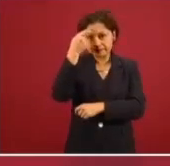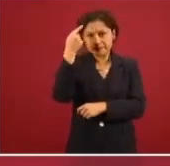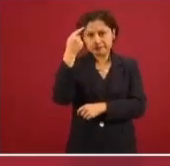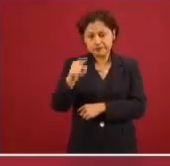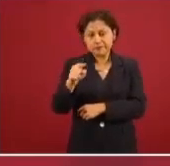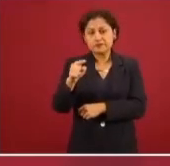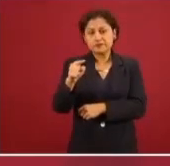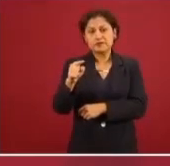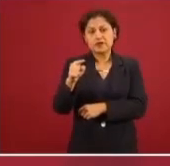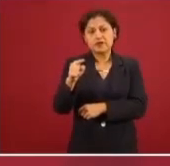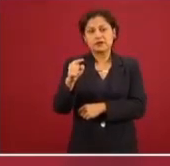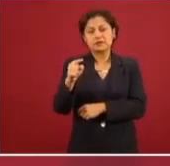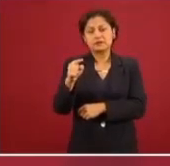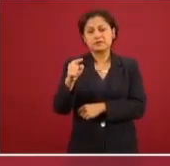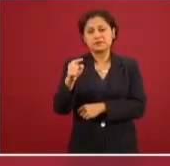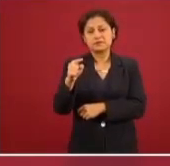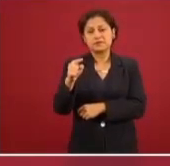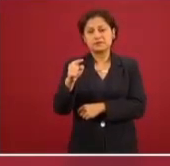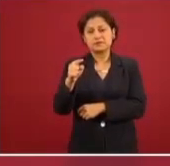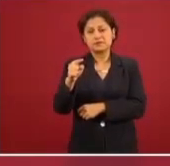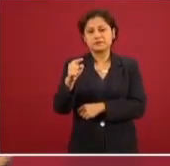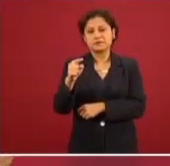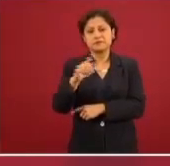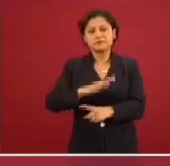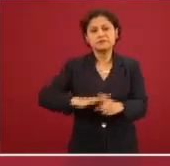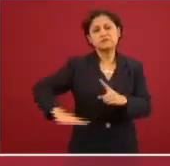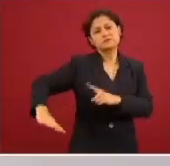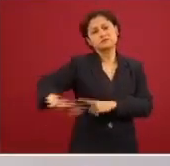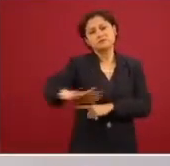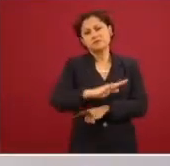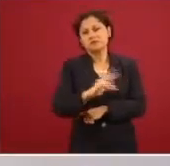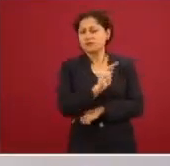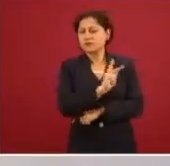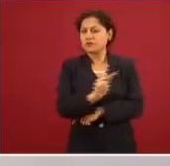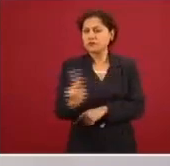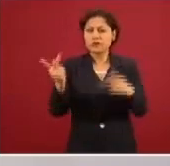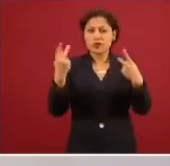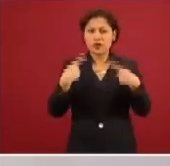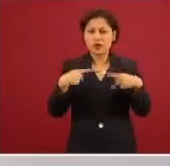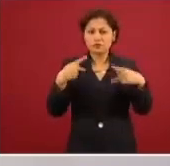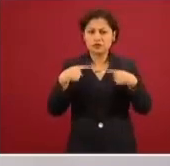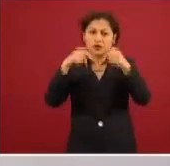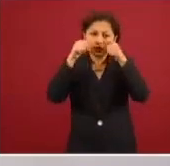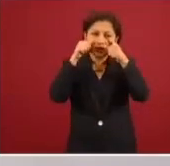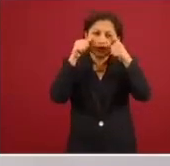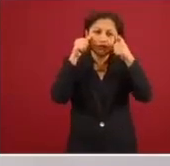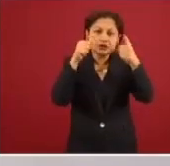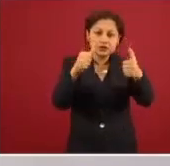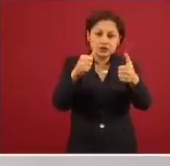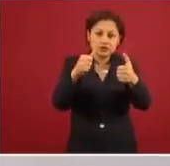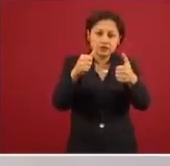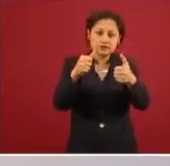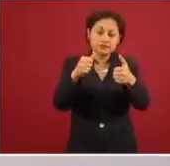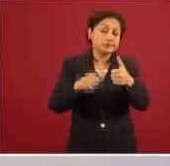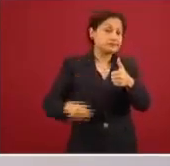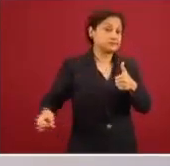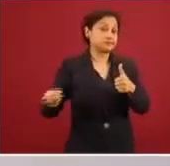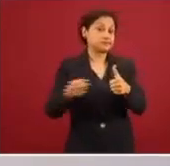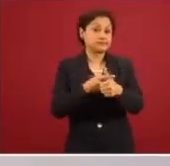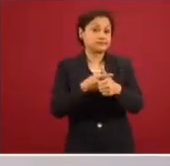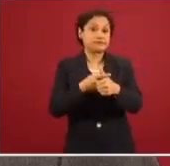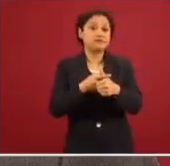en beneficio de la población, sobre todo de los más pobres, para que tengan